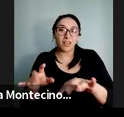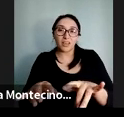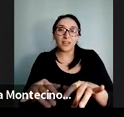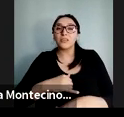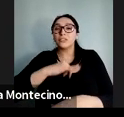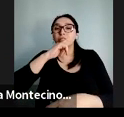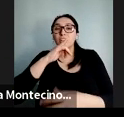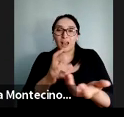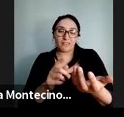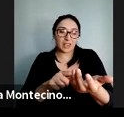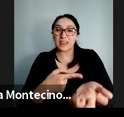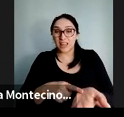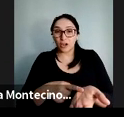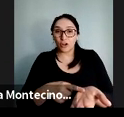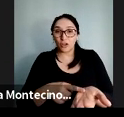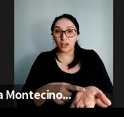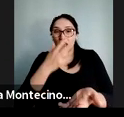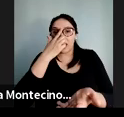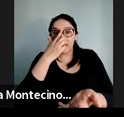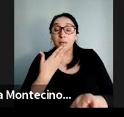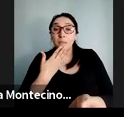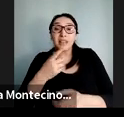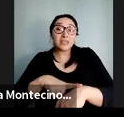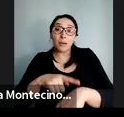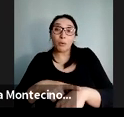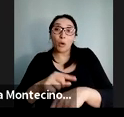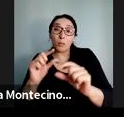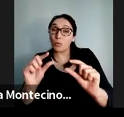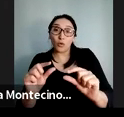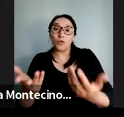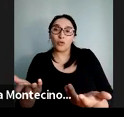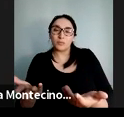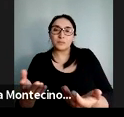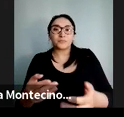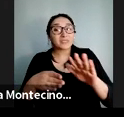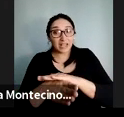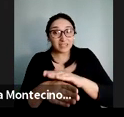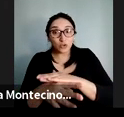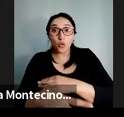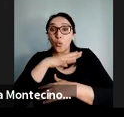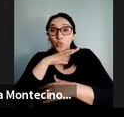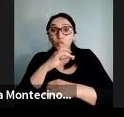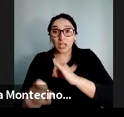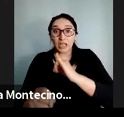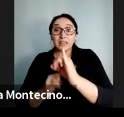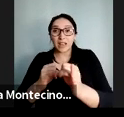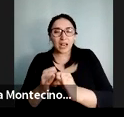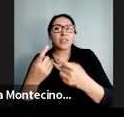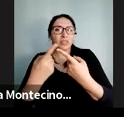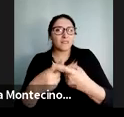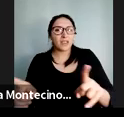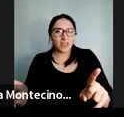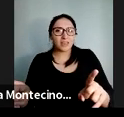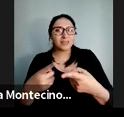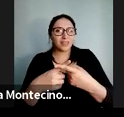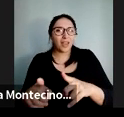tecnología y por otro lado porque no tenemos tiempo. El acceso y el uso que se le da a Internet es muy distinto dependiendo